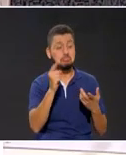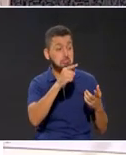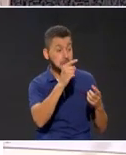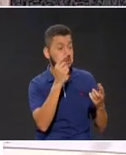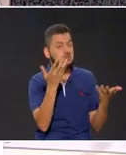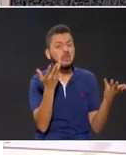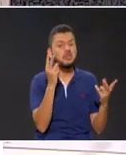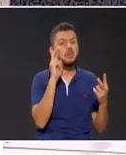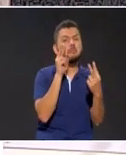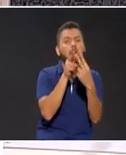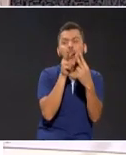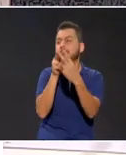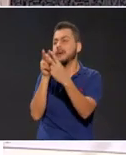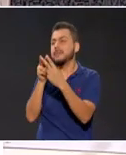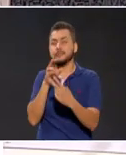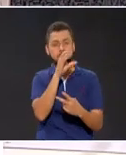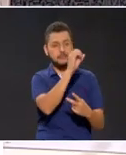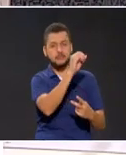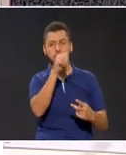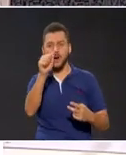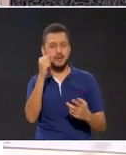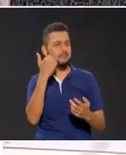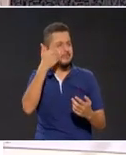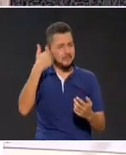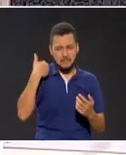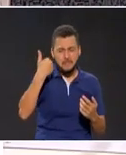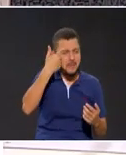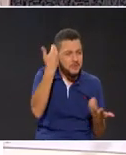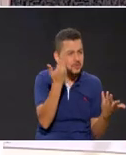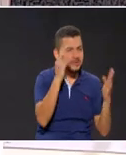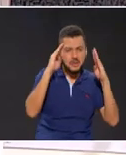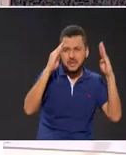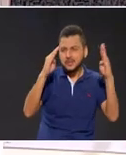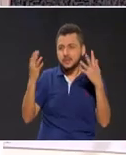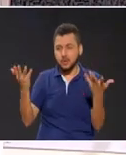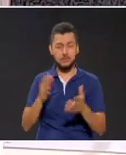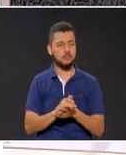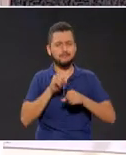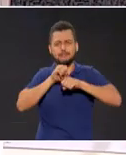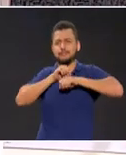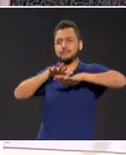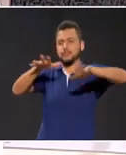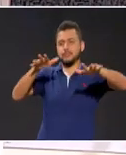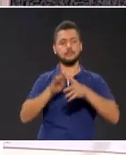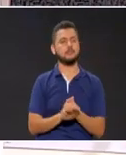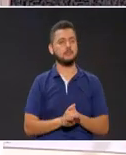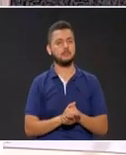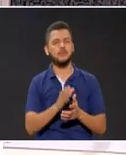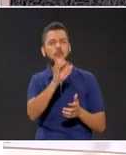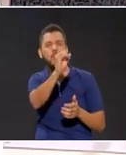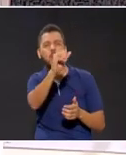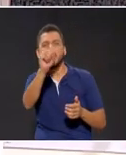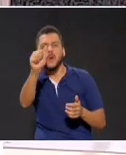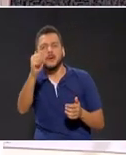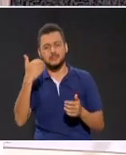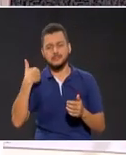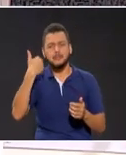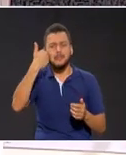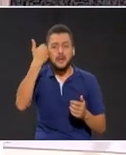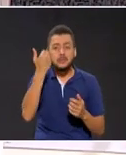del municipio llegue a todas las personas por intermedio de eso. Es lo que quiero. Y claro, los más necesitados, ayudarles para que tengan